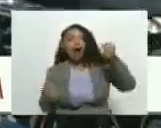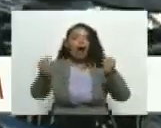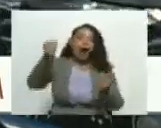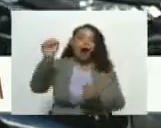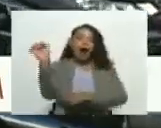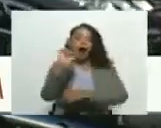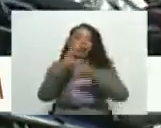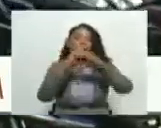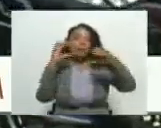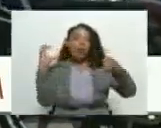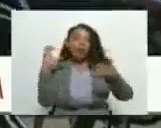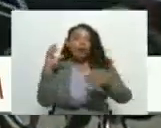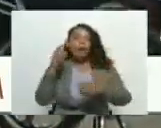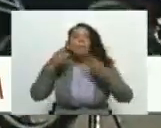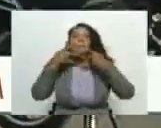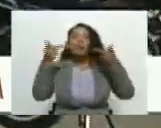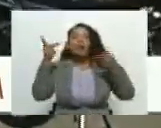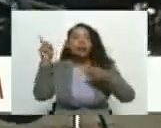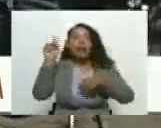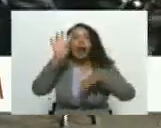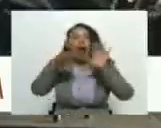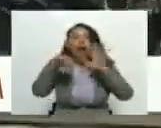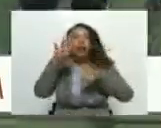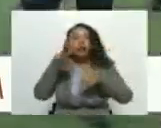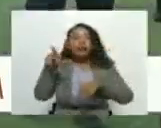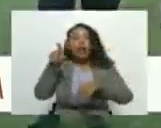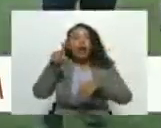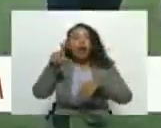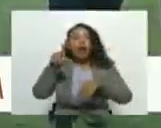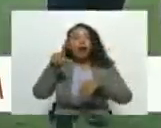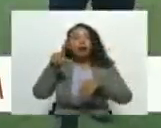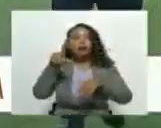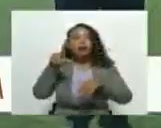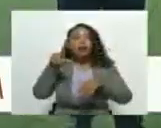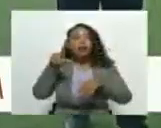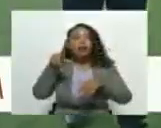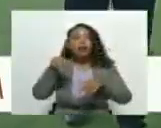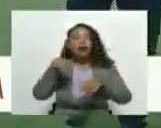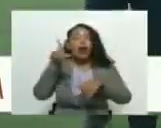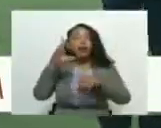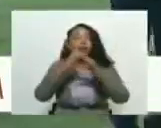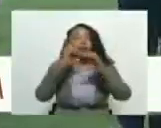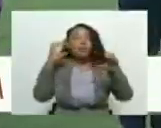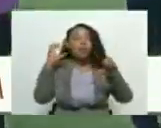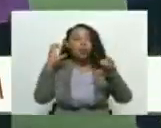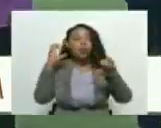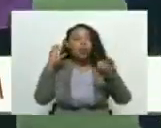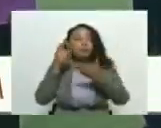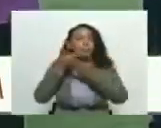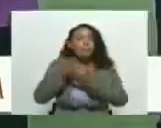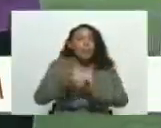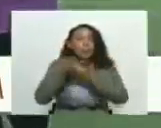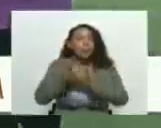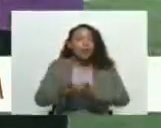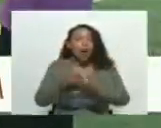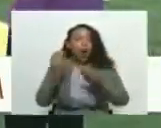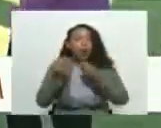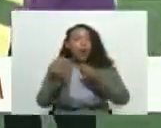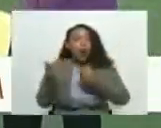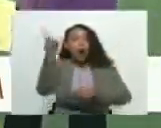Cauchos que tienen 14 lonas y que garantizan que el transporte de carga pesado y autobuses, como lo es el